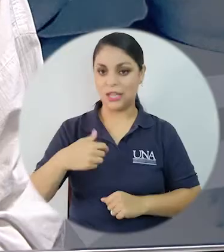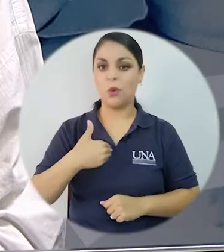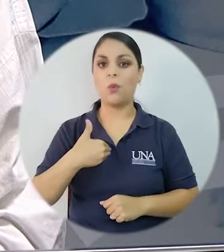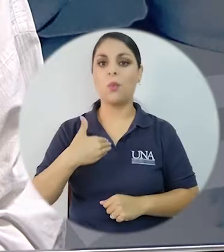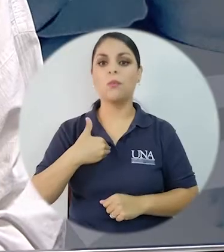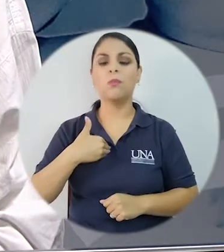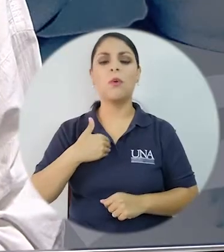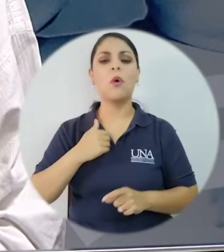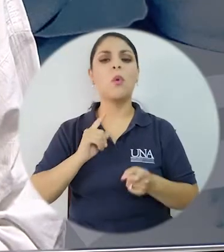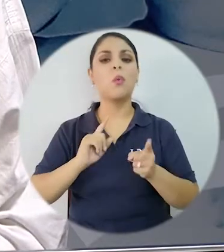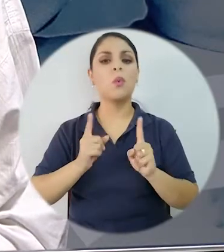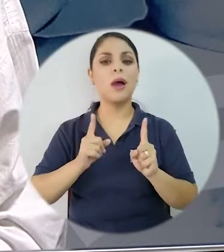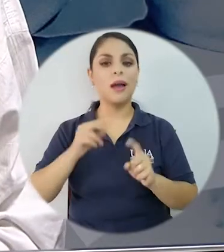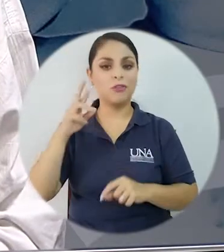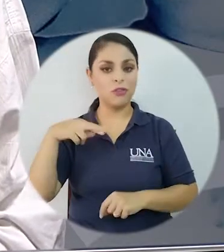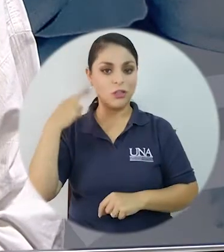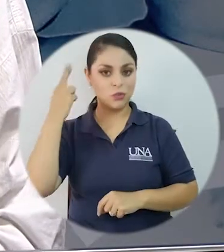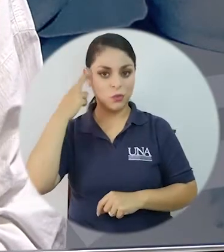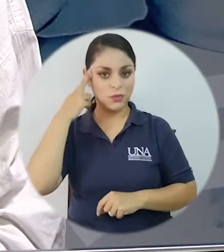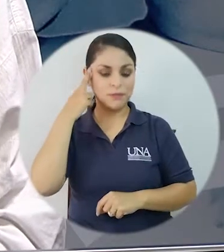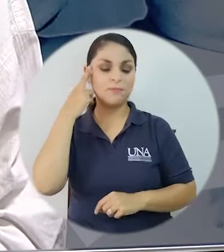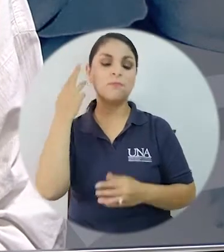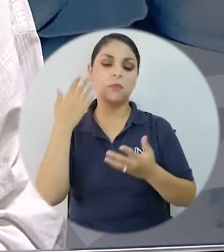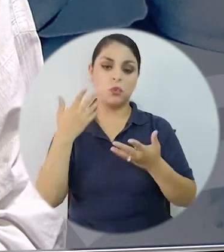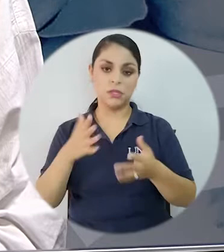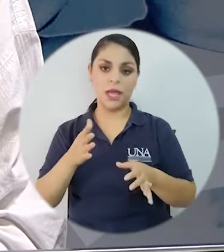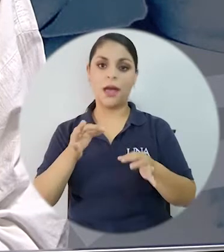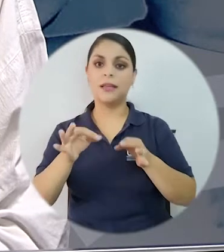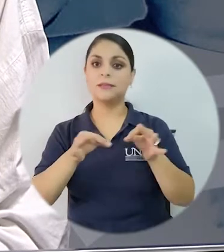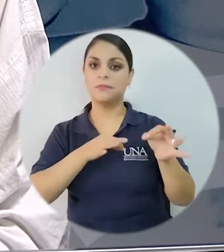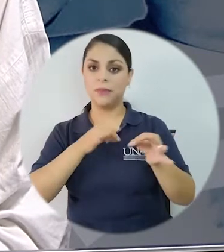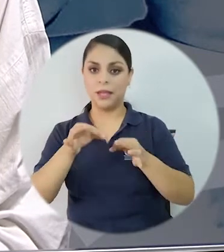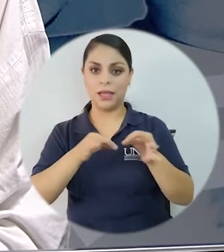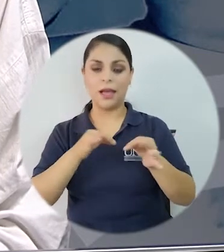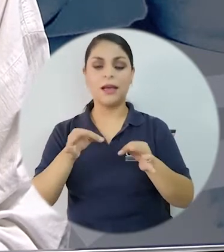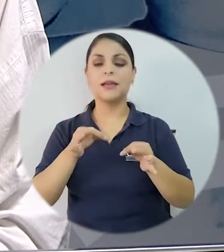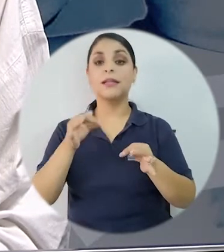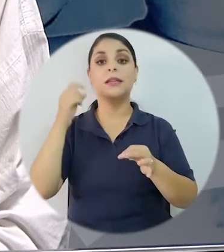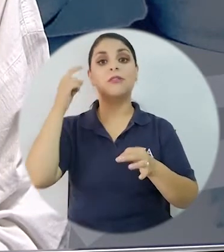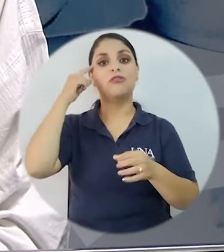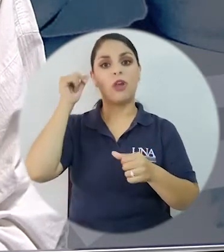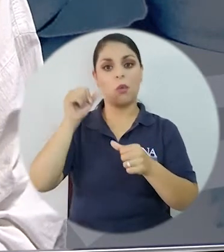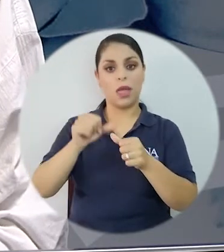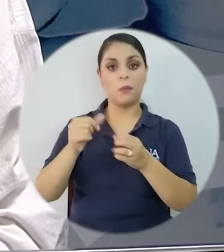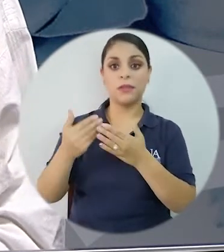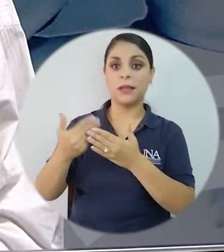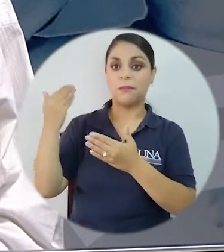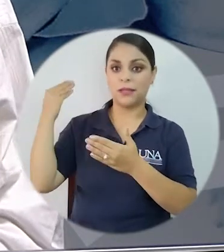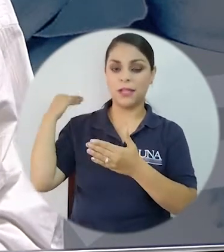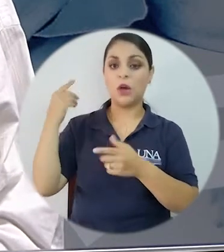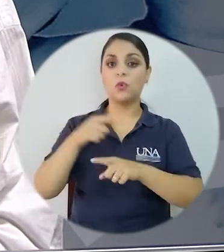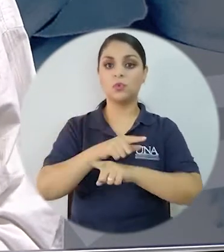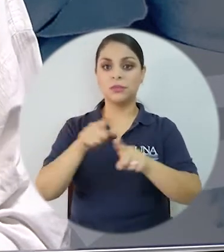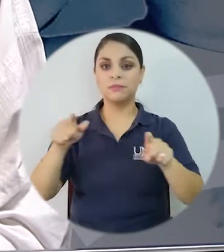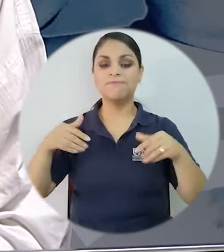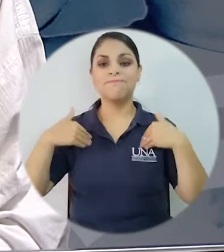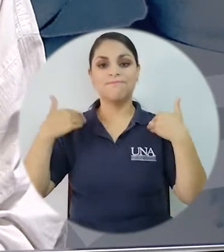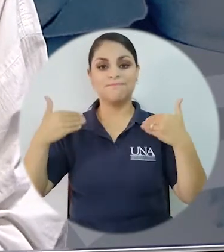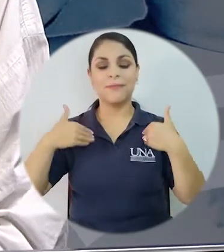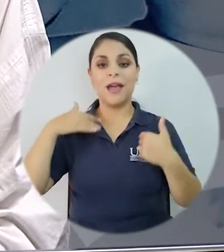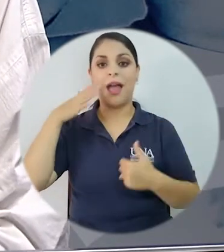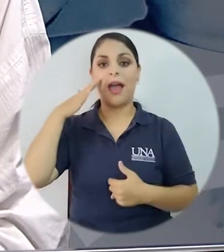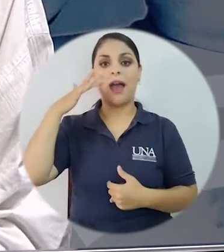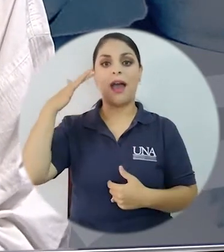hubo. Razones de esto que lo explican perfectamente y que si repasamos ese pasado nos van a alegrar